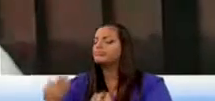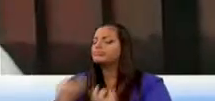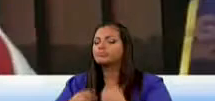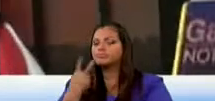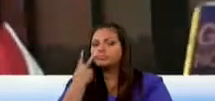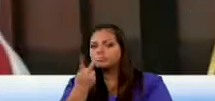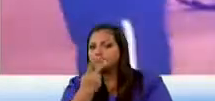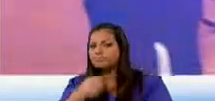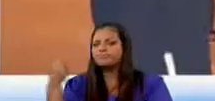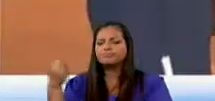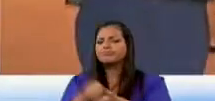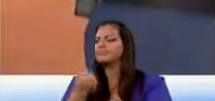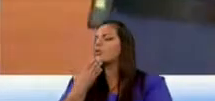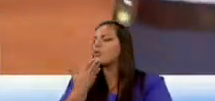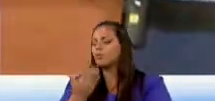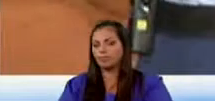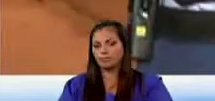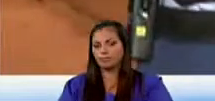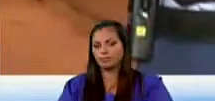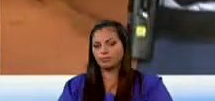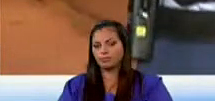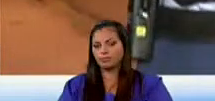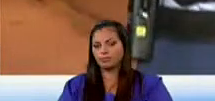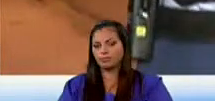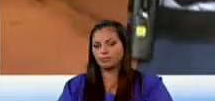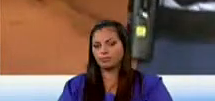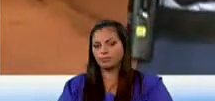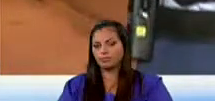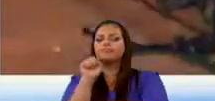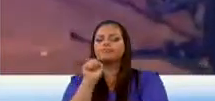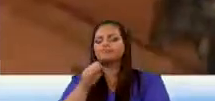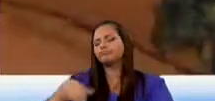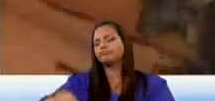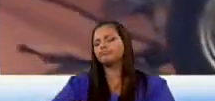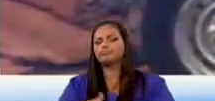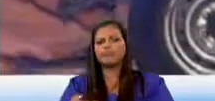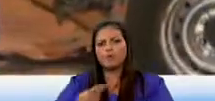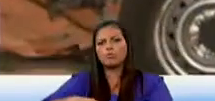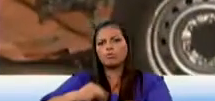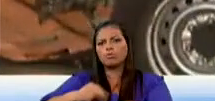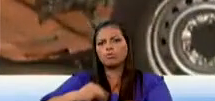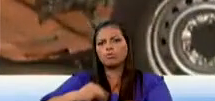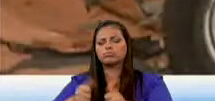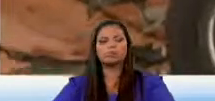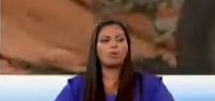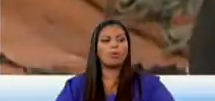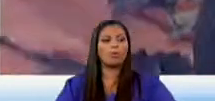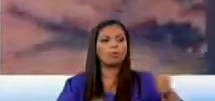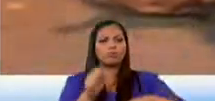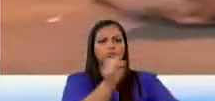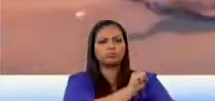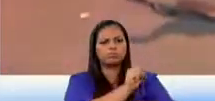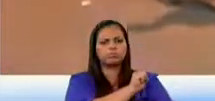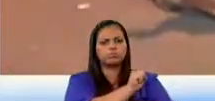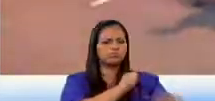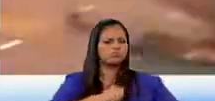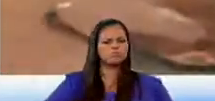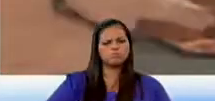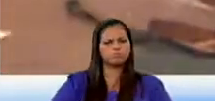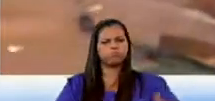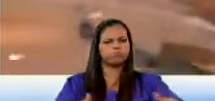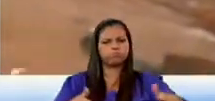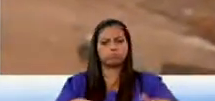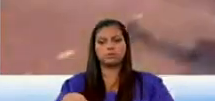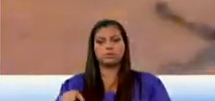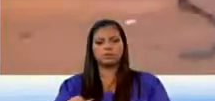preferencial. Él venía por su preferencial. Claro. ¿Y ahí? El señor pasó como loco y el suerte que el amigo vio y se la sacó. O sea, él sí trató de esquivar. Él trató de